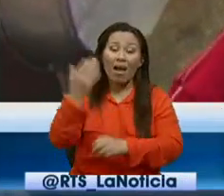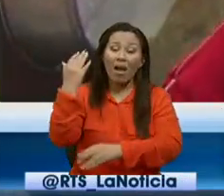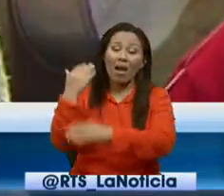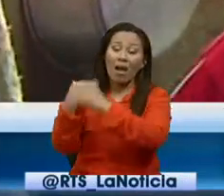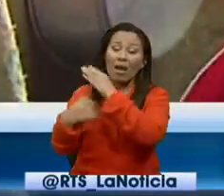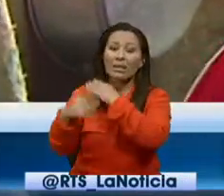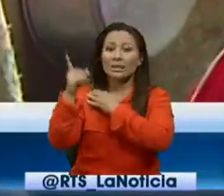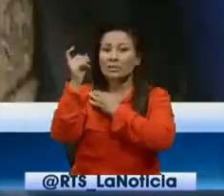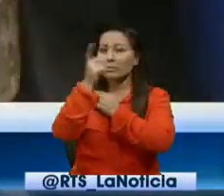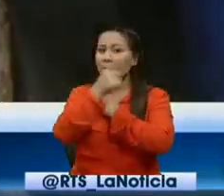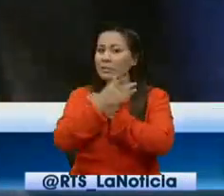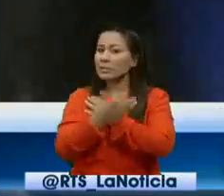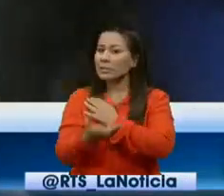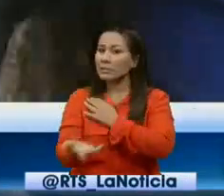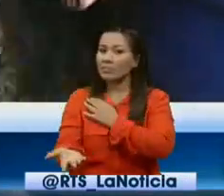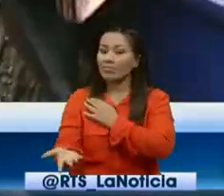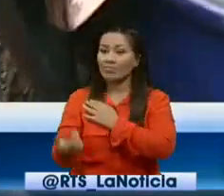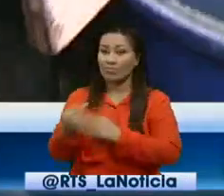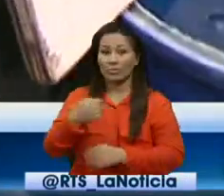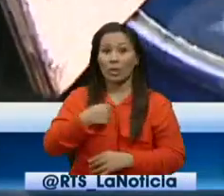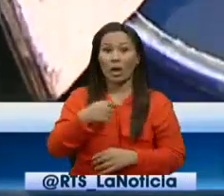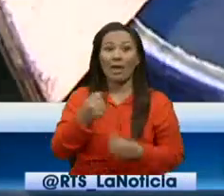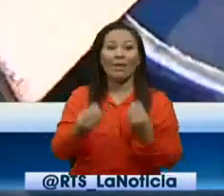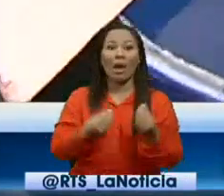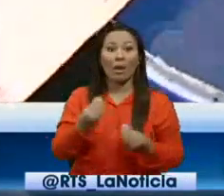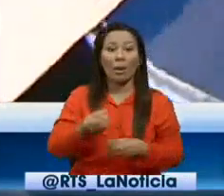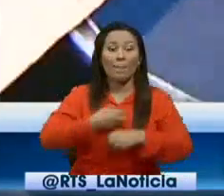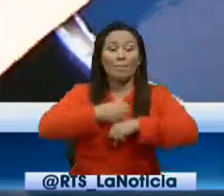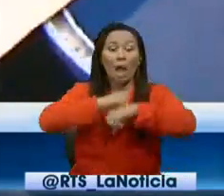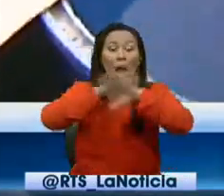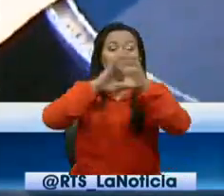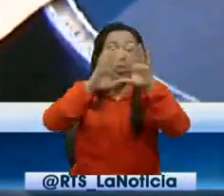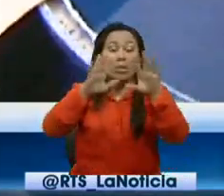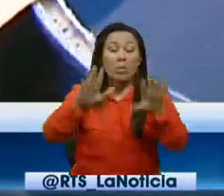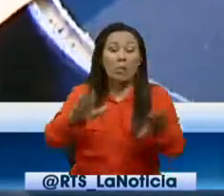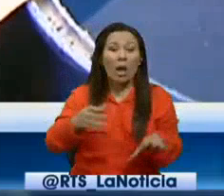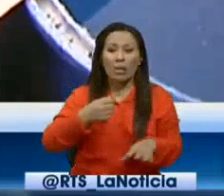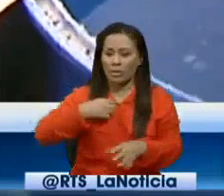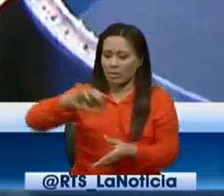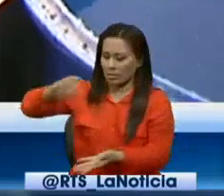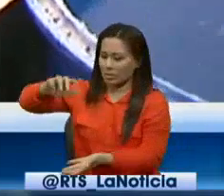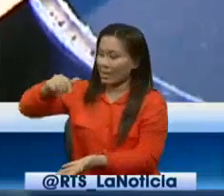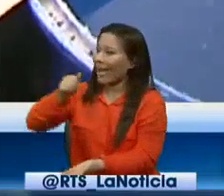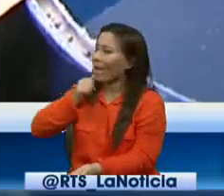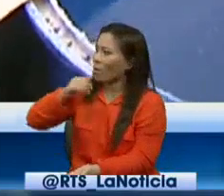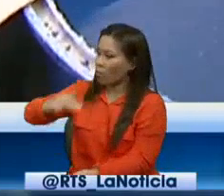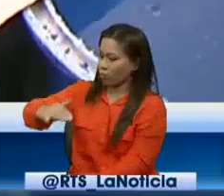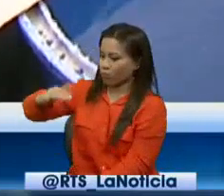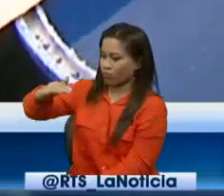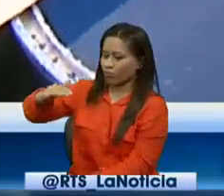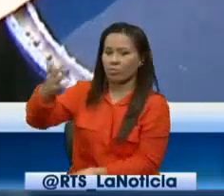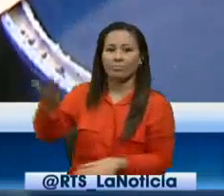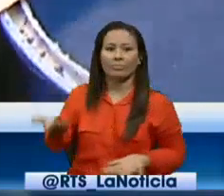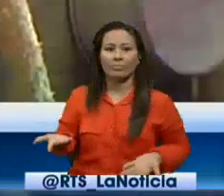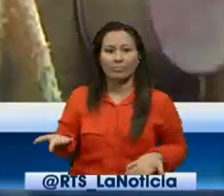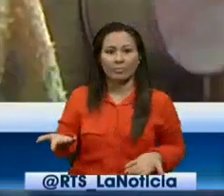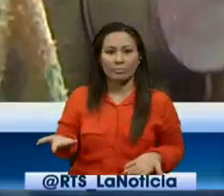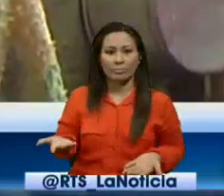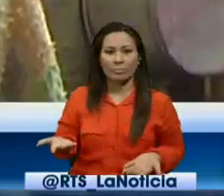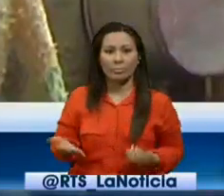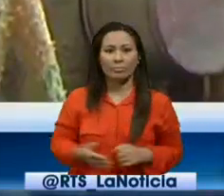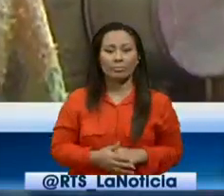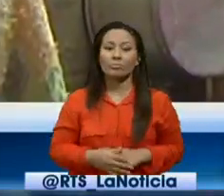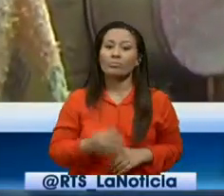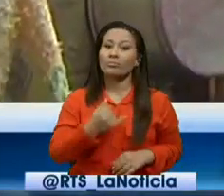¿Cómo hace que coger agua en las noches, en la madrugada, así como dicen todos los compañeros? Ya esto es, se nos ha hecho costumbre, ya no